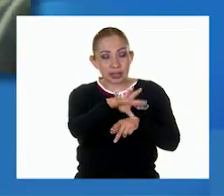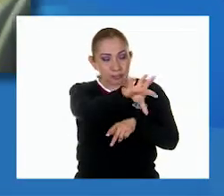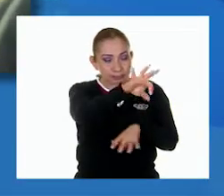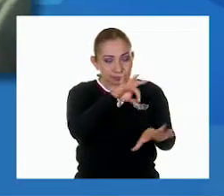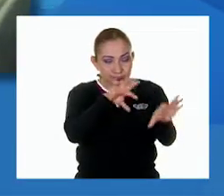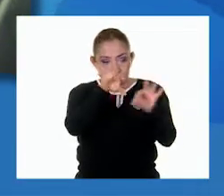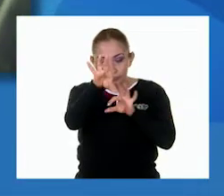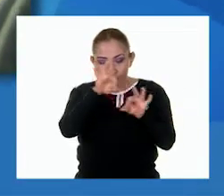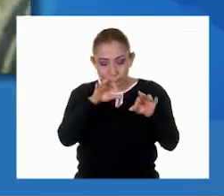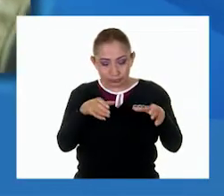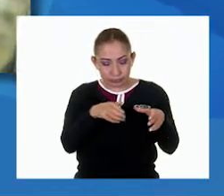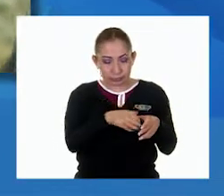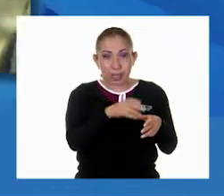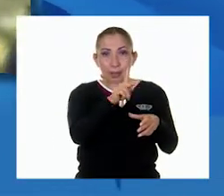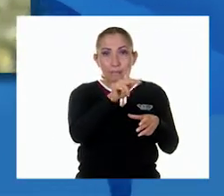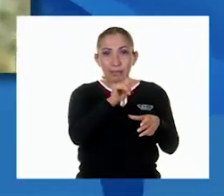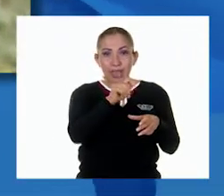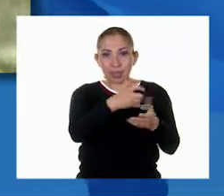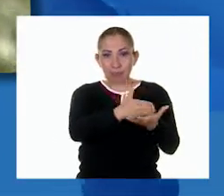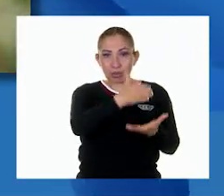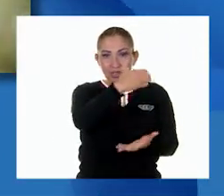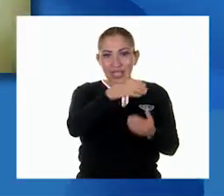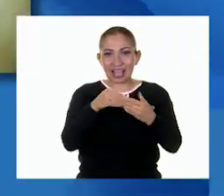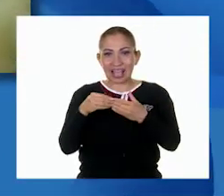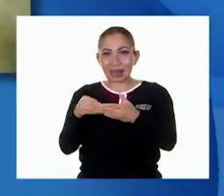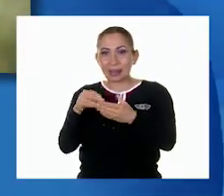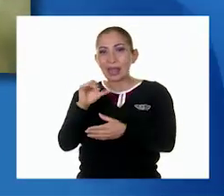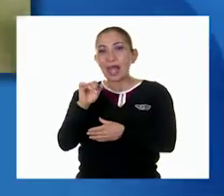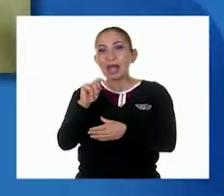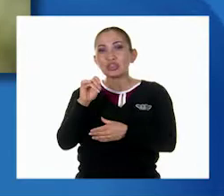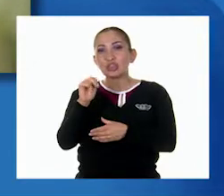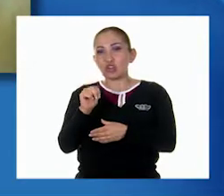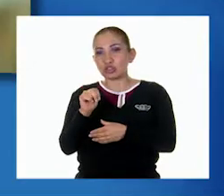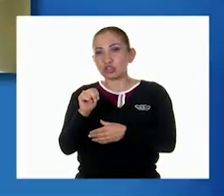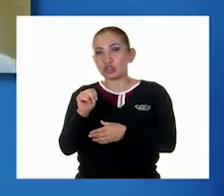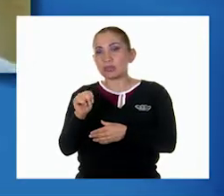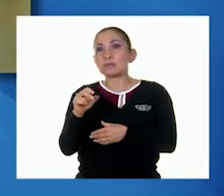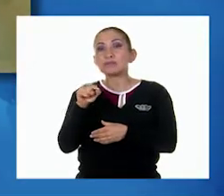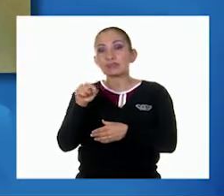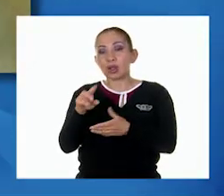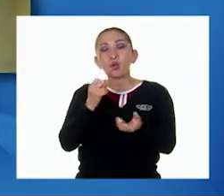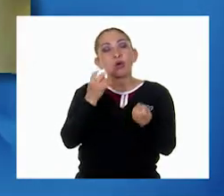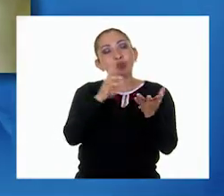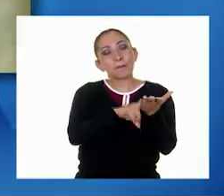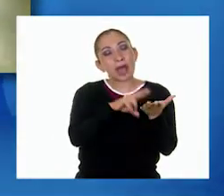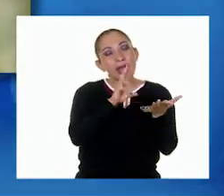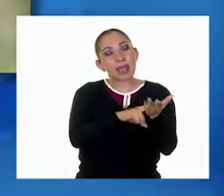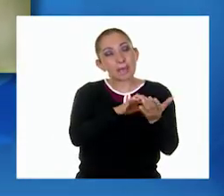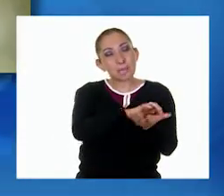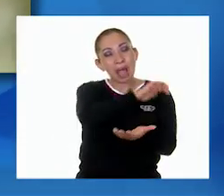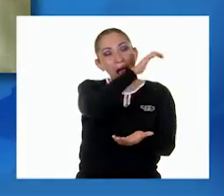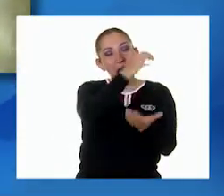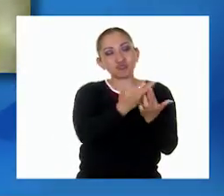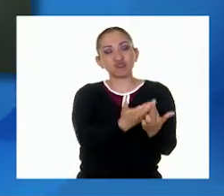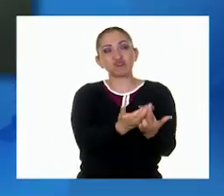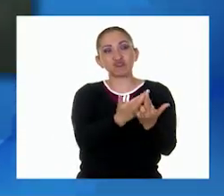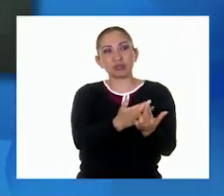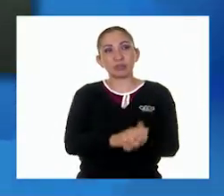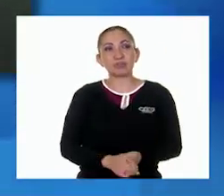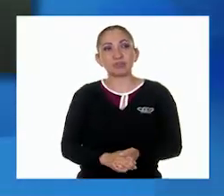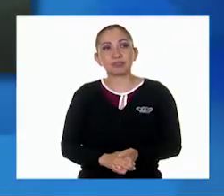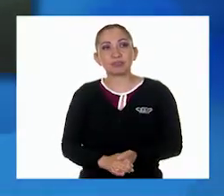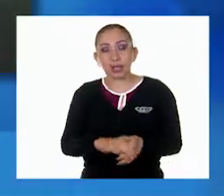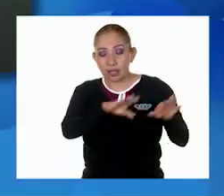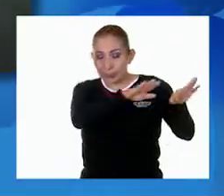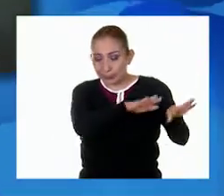y seleccionamos principalmente PET y cartón. Son los que mejor precio tienen y que tienen más volumen que viene la basura. En la